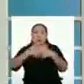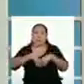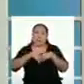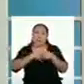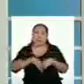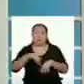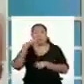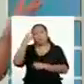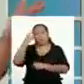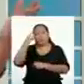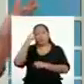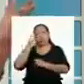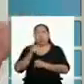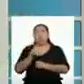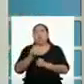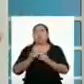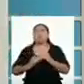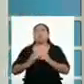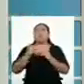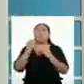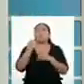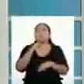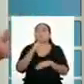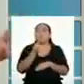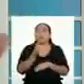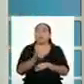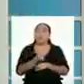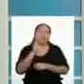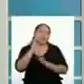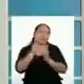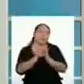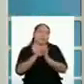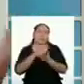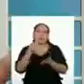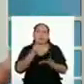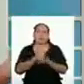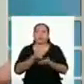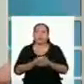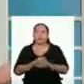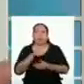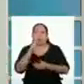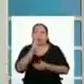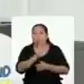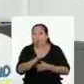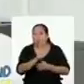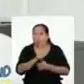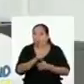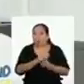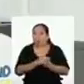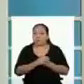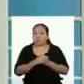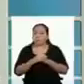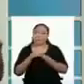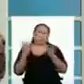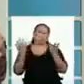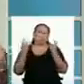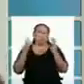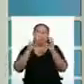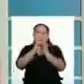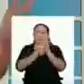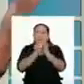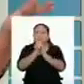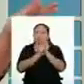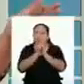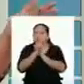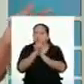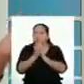en un monto para ahorrar. Por ejemplo, imaginemos que queremos costear un episodio para tu canal de YouTube. ¡Qué emoción! Imagina.